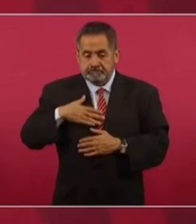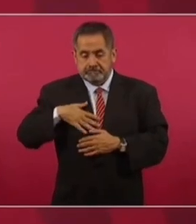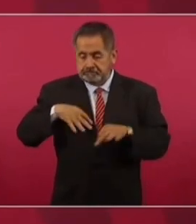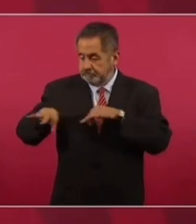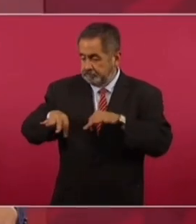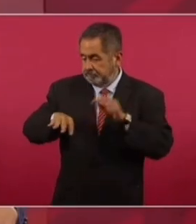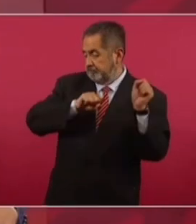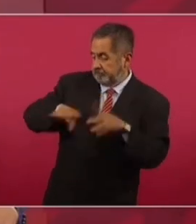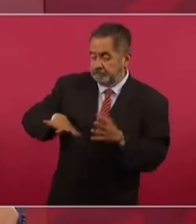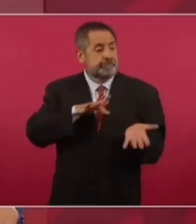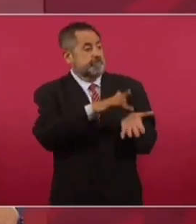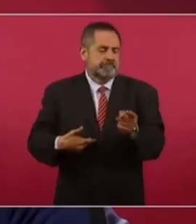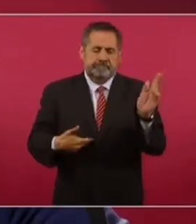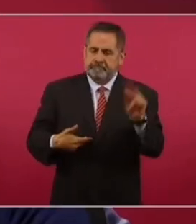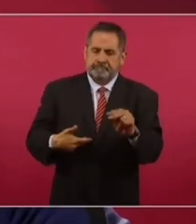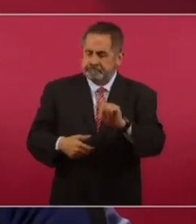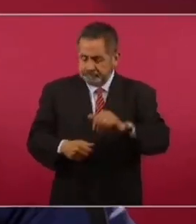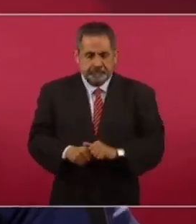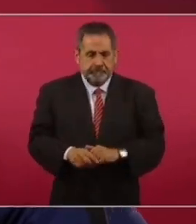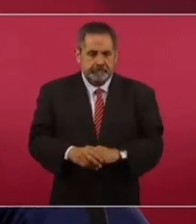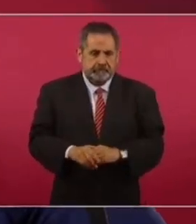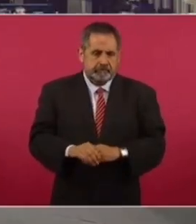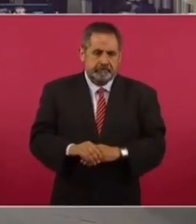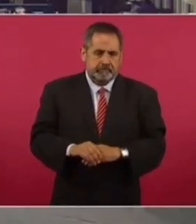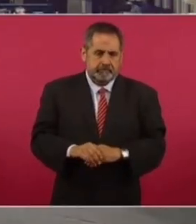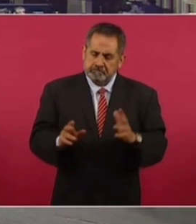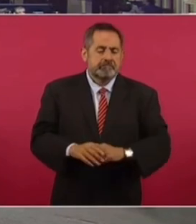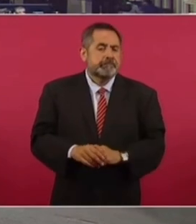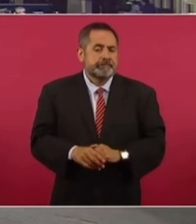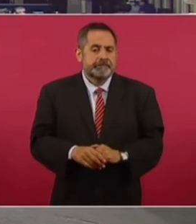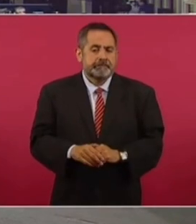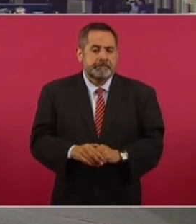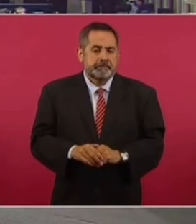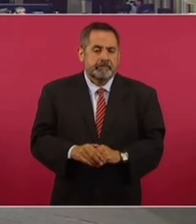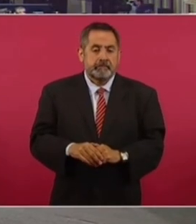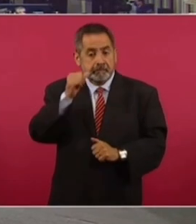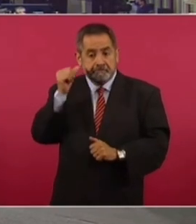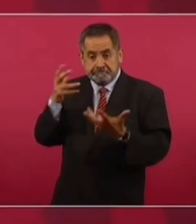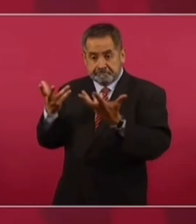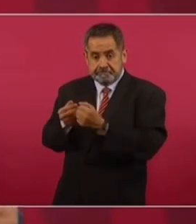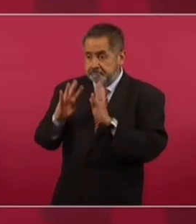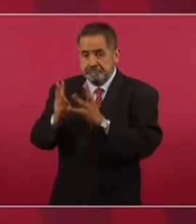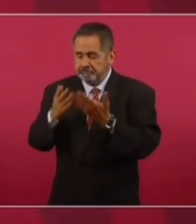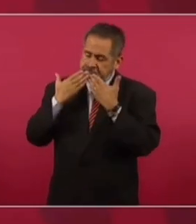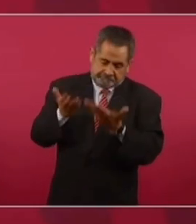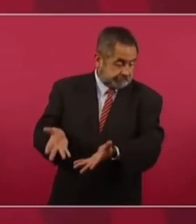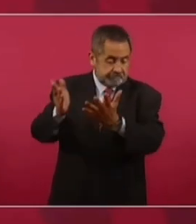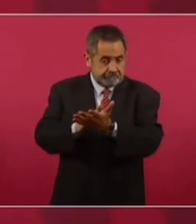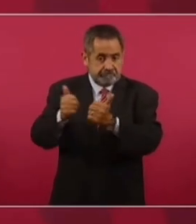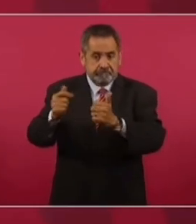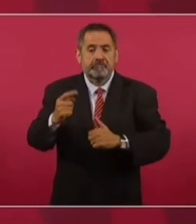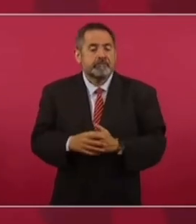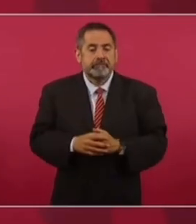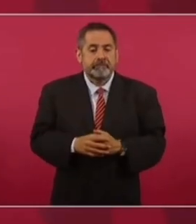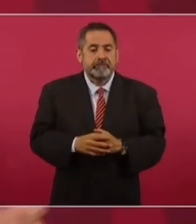hacer campaña. Bien. Entonces, si se reunieron ayer, adelante, y que